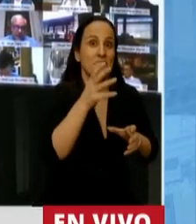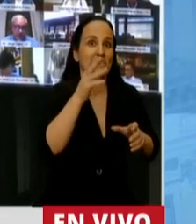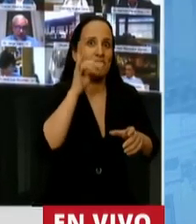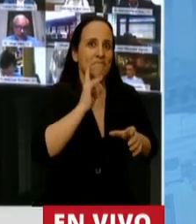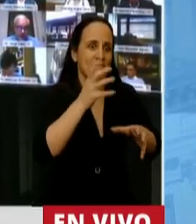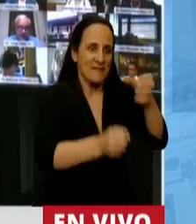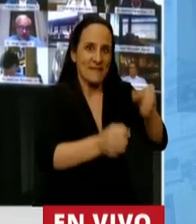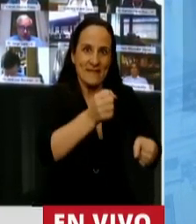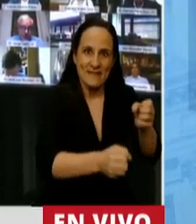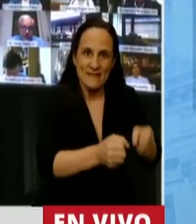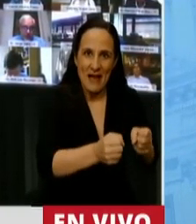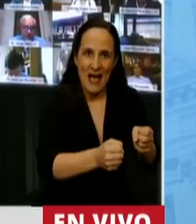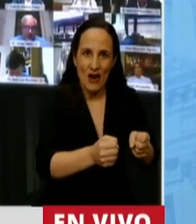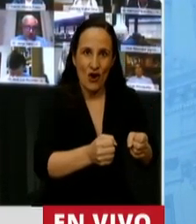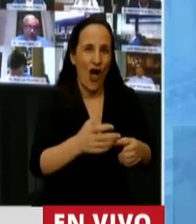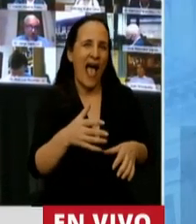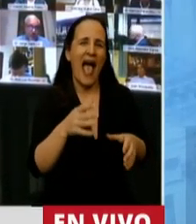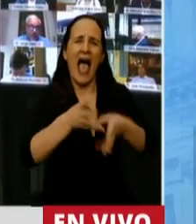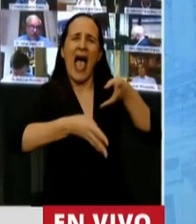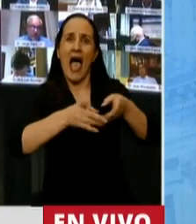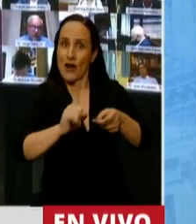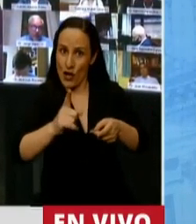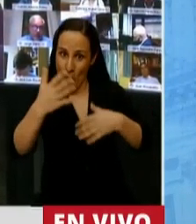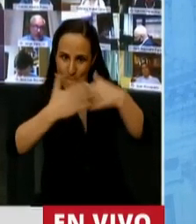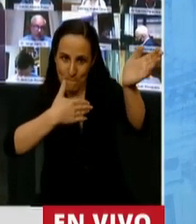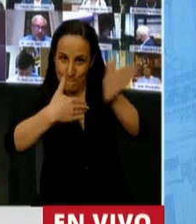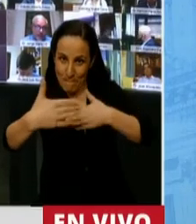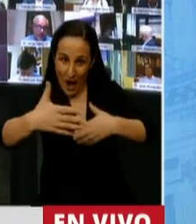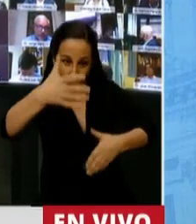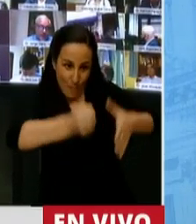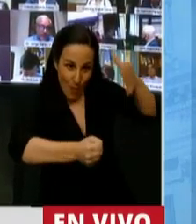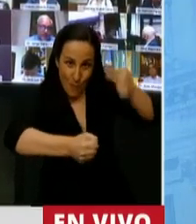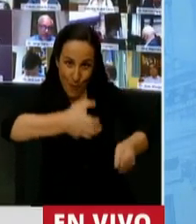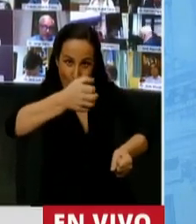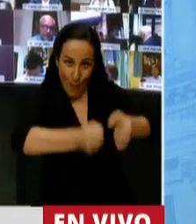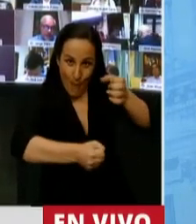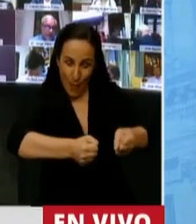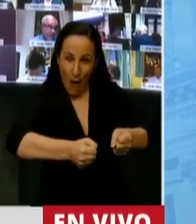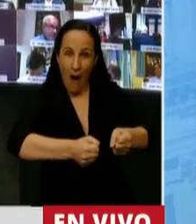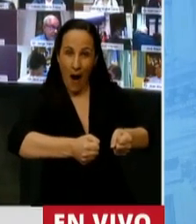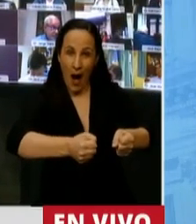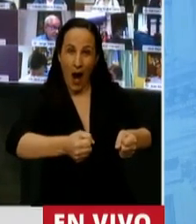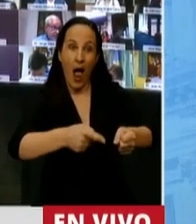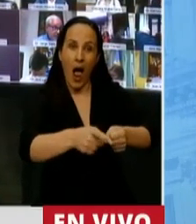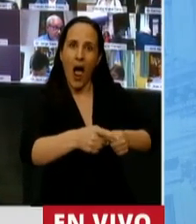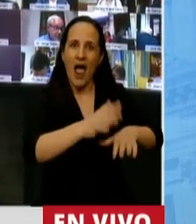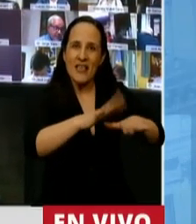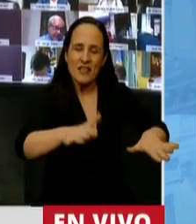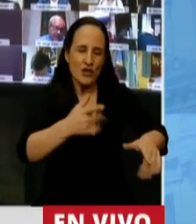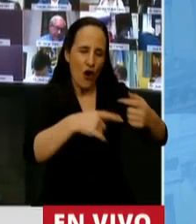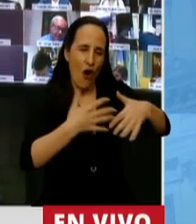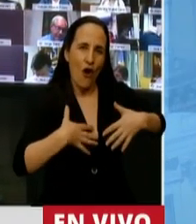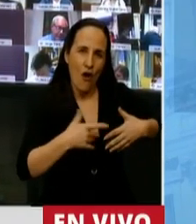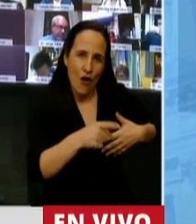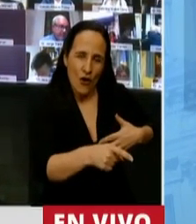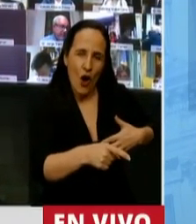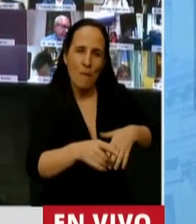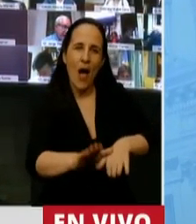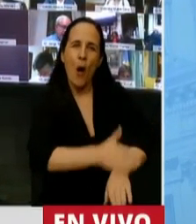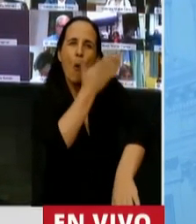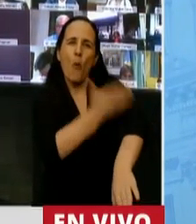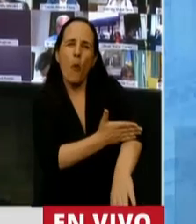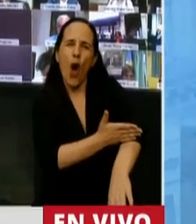y no con la mano, señor presidente, que vayan a, tienen que vestir a su chico, tienen que ponerse la bota y a